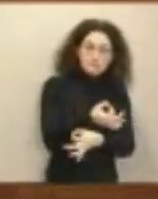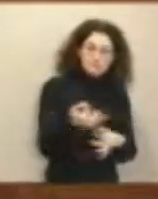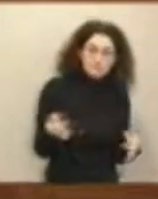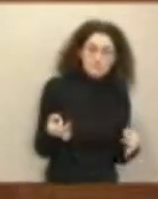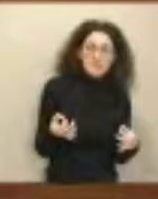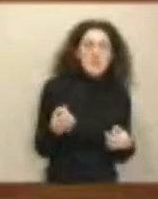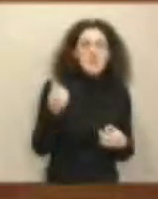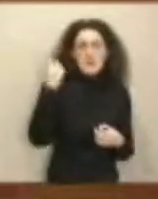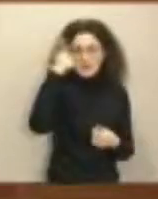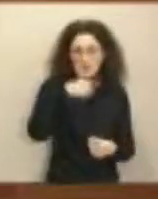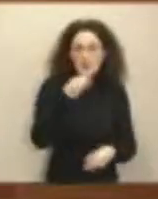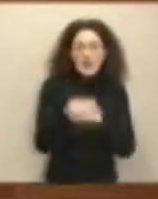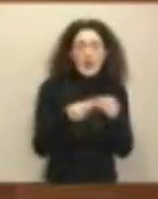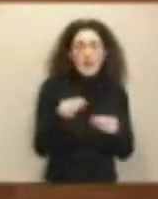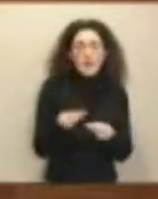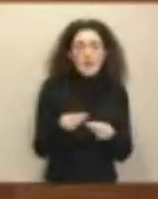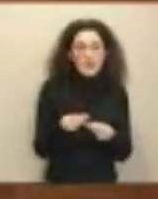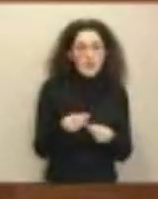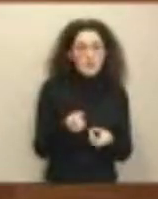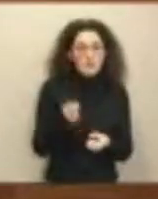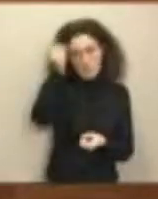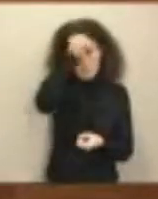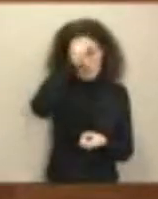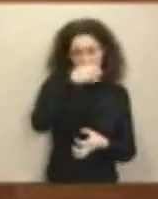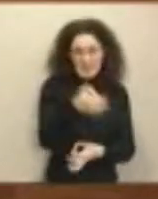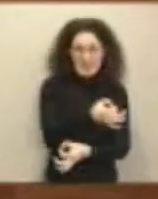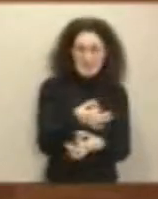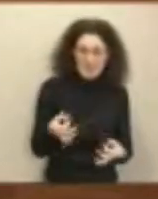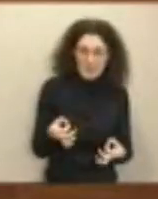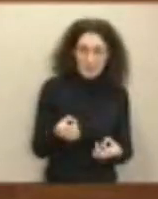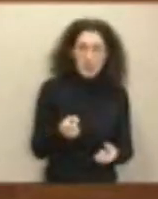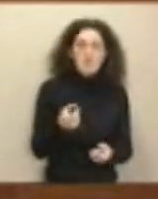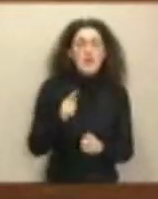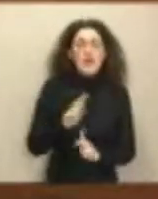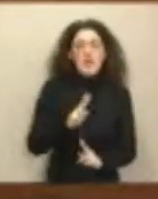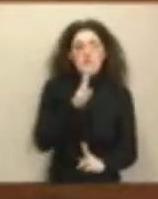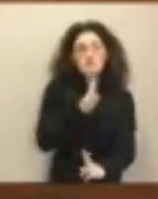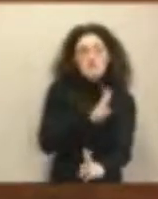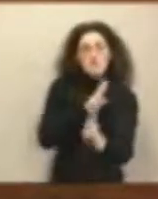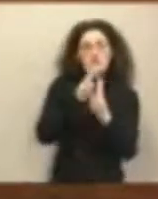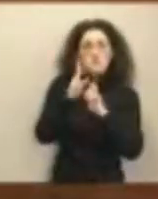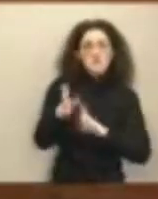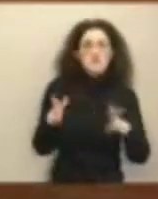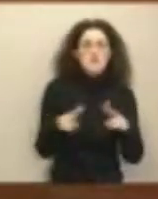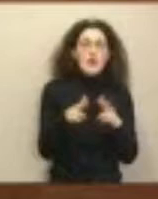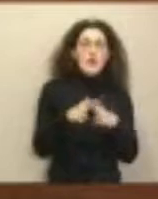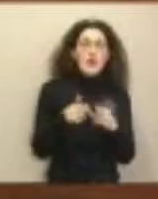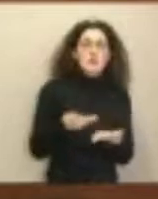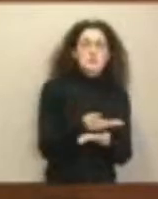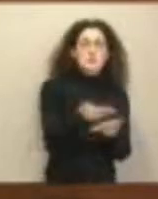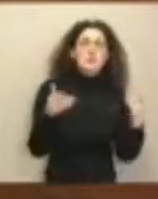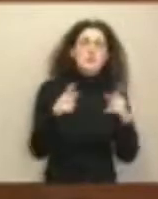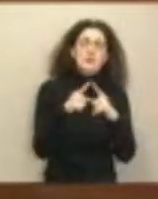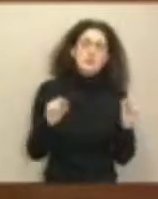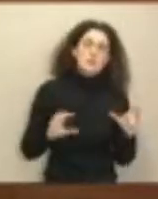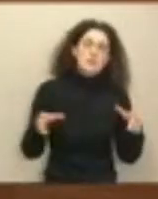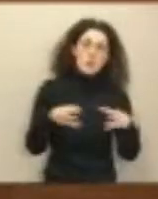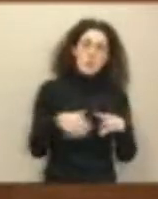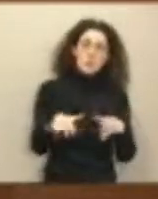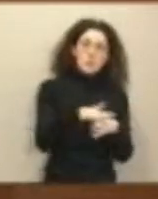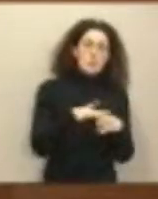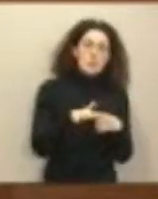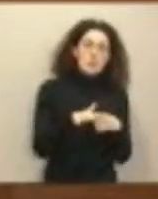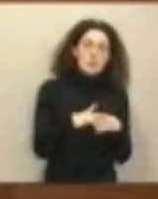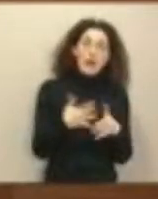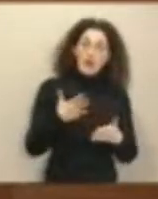para saber hacer un juicio exacto y para dar una respuesta a la sociedad asturiana en su conjunto.